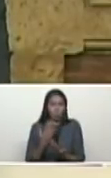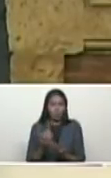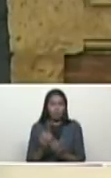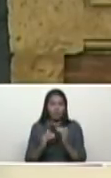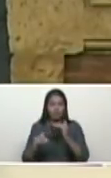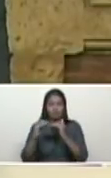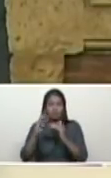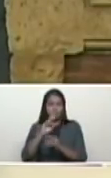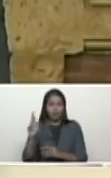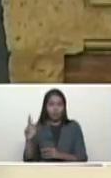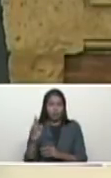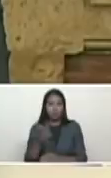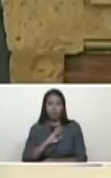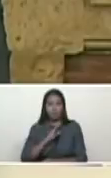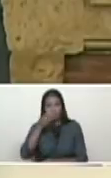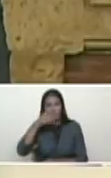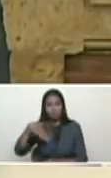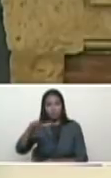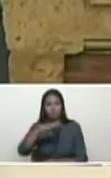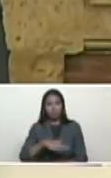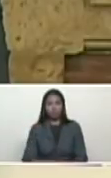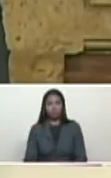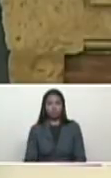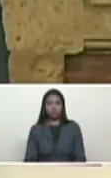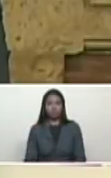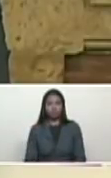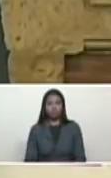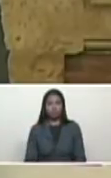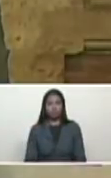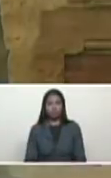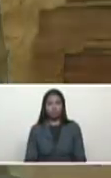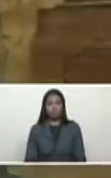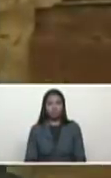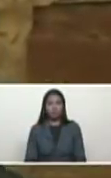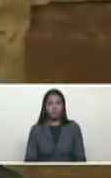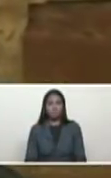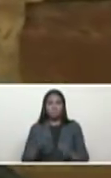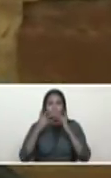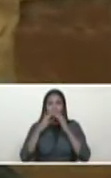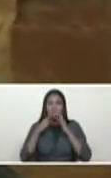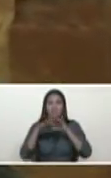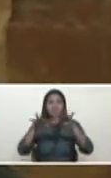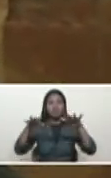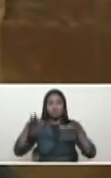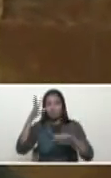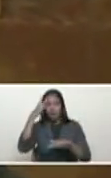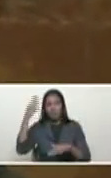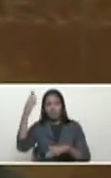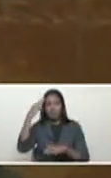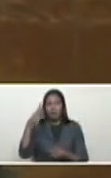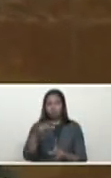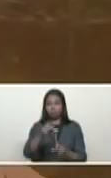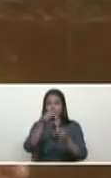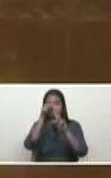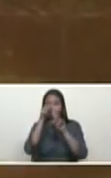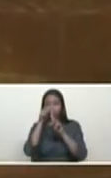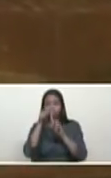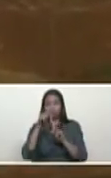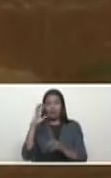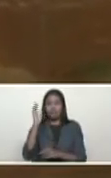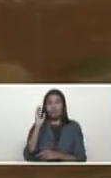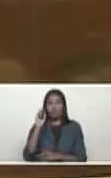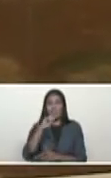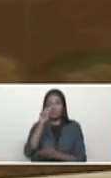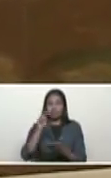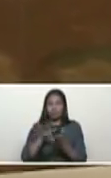poder del pueblo a bendito día que convocamos y elegimos la asamblea nacional constituyente no sabíamos